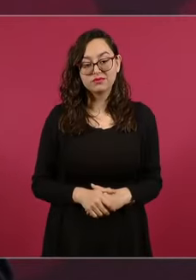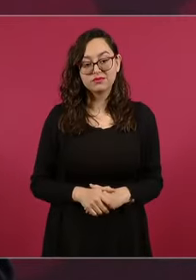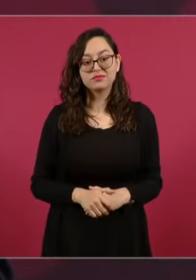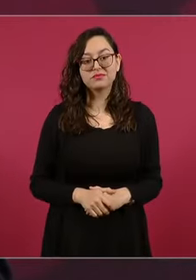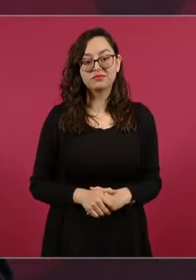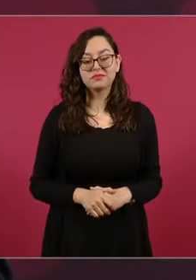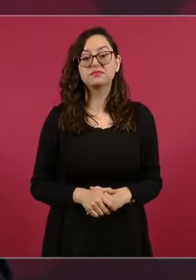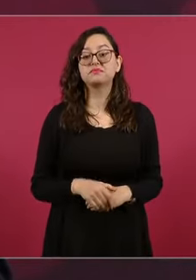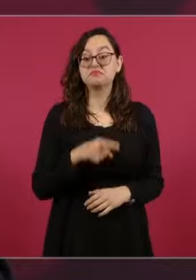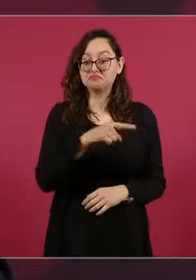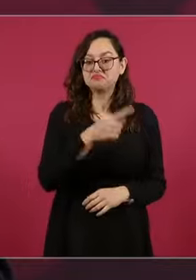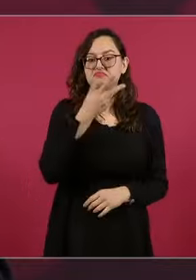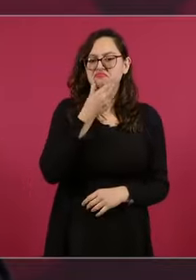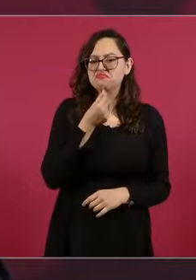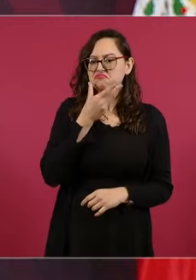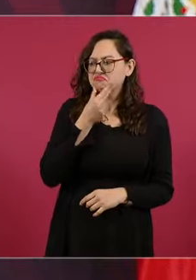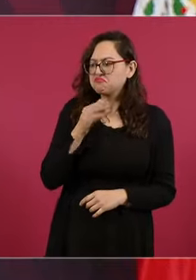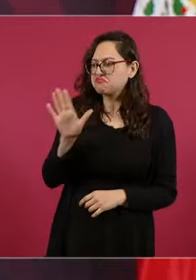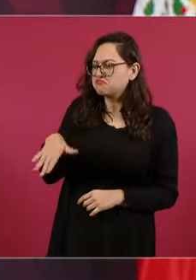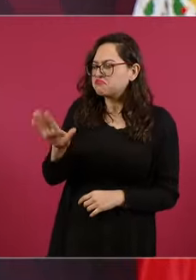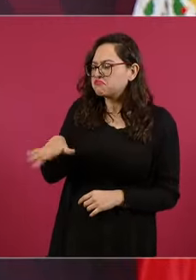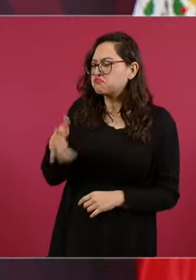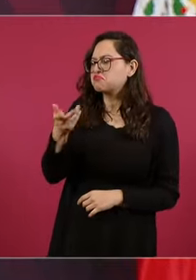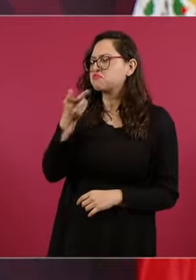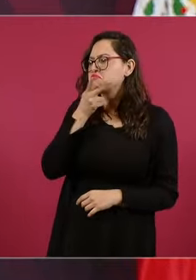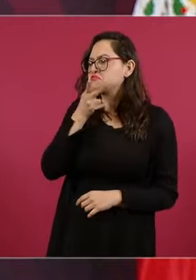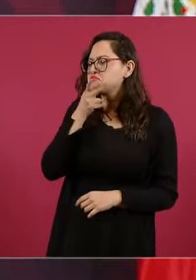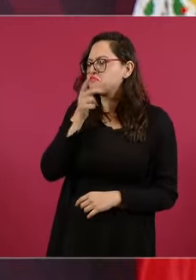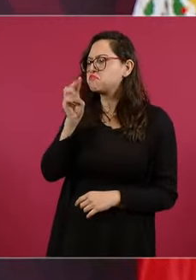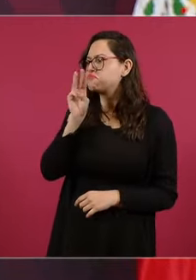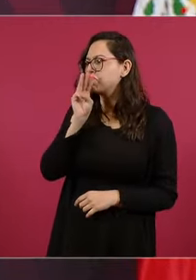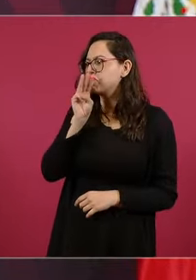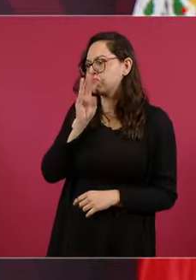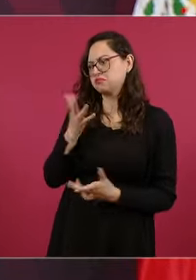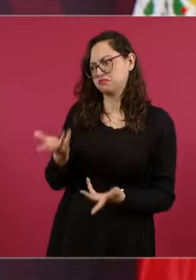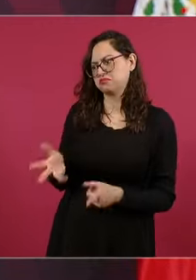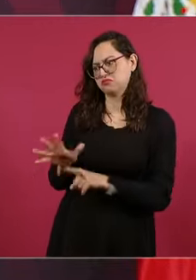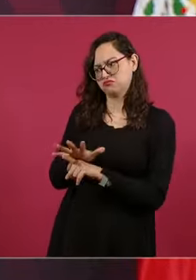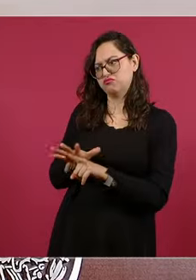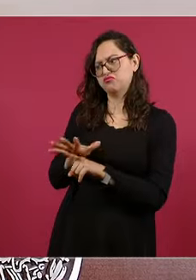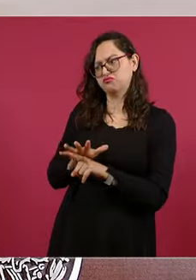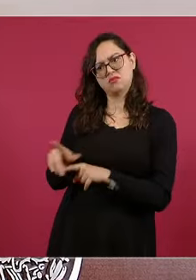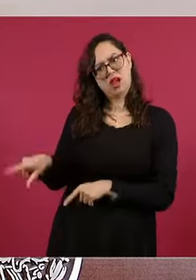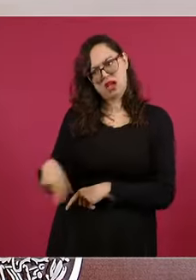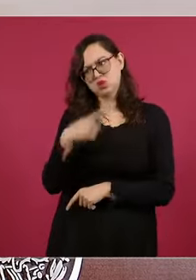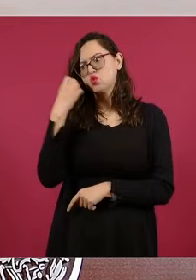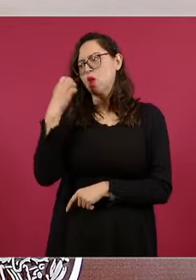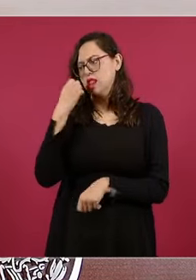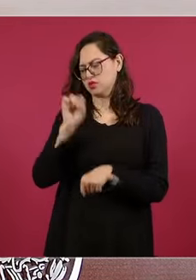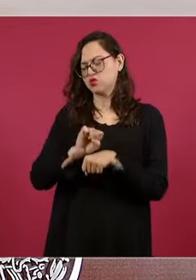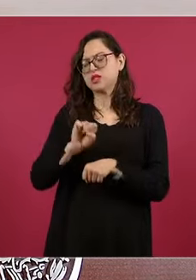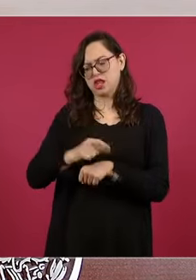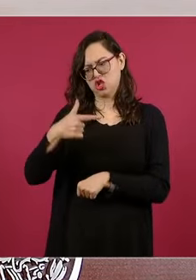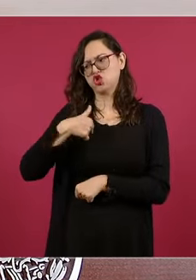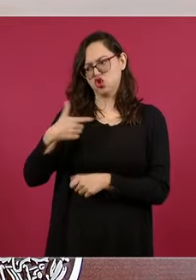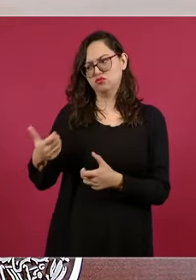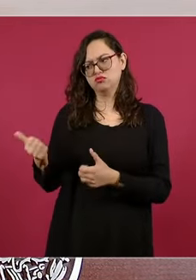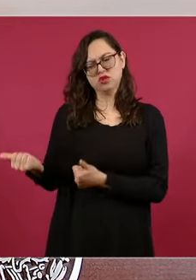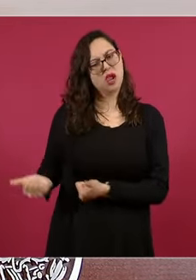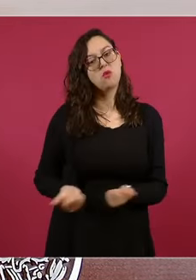Y este hombre bueno, desde luego finado, me llevó a caballo